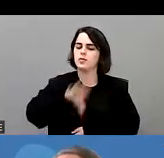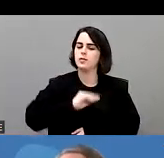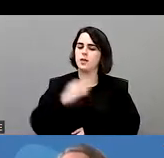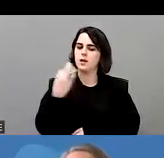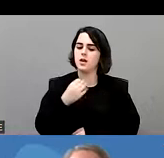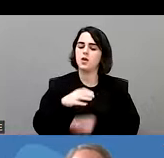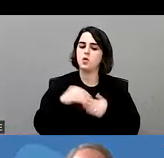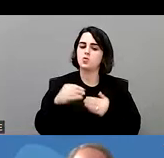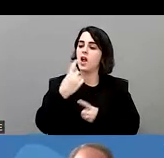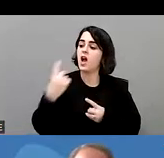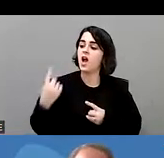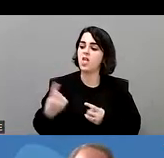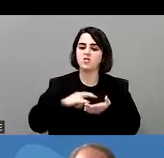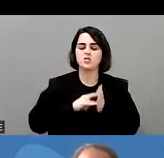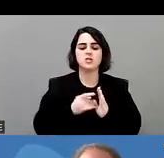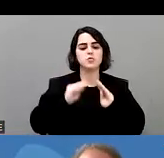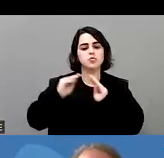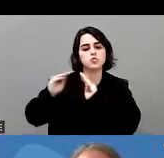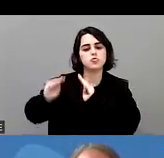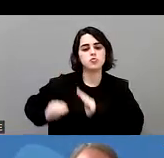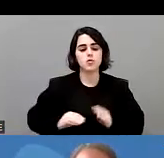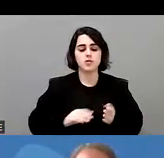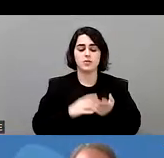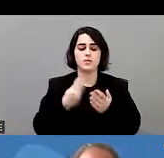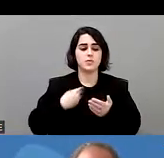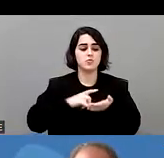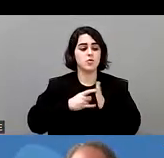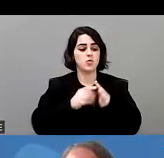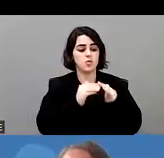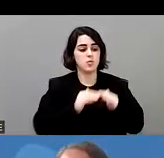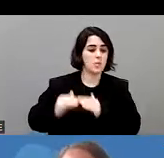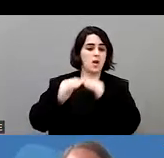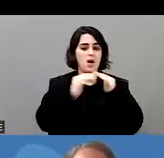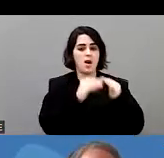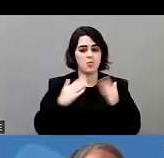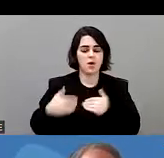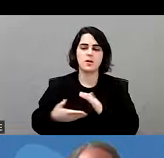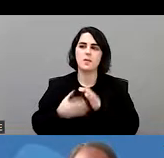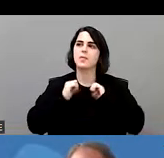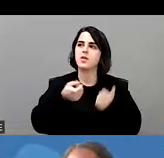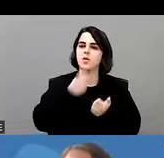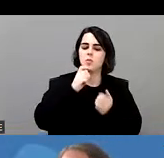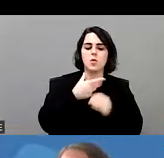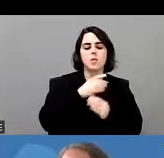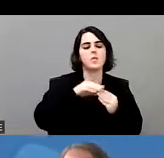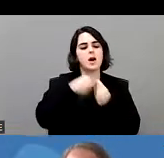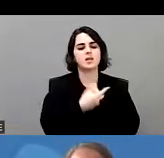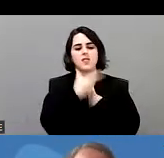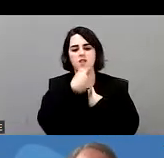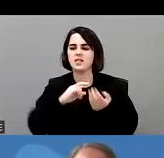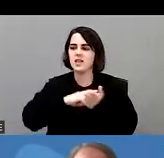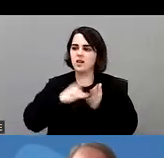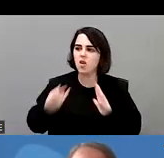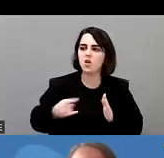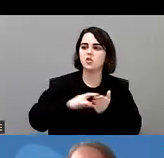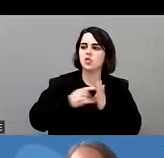que tener su sistema, que no hay soluciones estándar y que podemos empezar por materiales sencillos, tecnológicos, no tecnológicos, basados